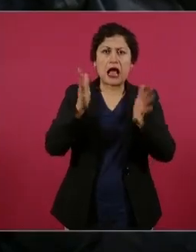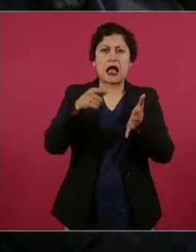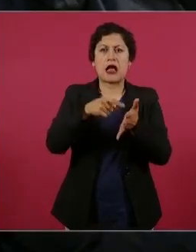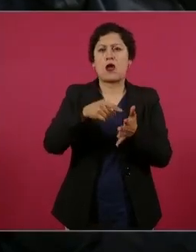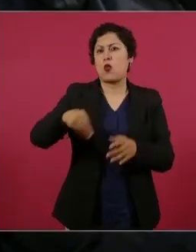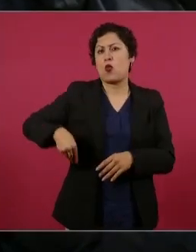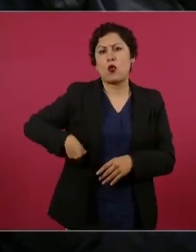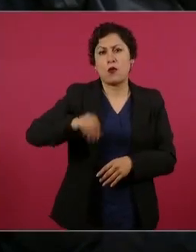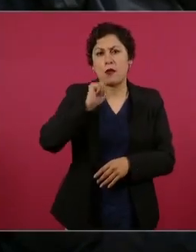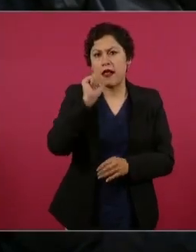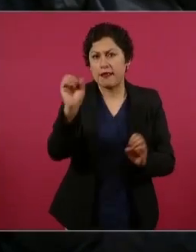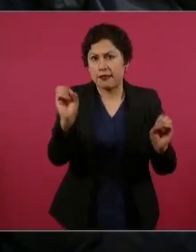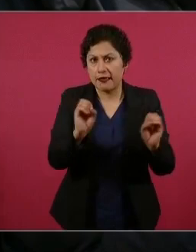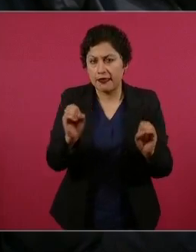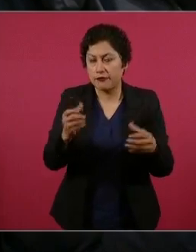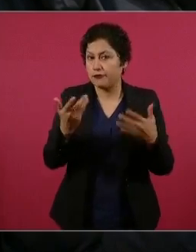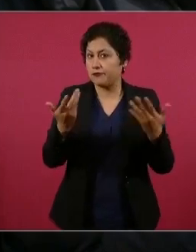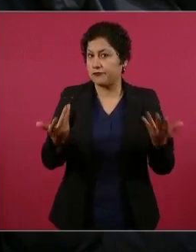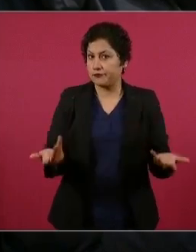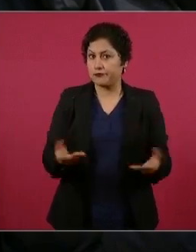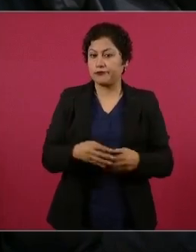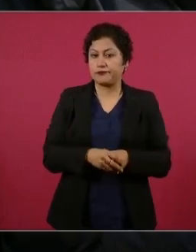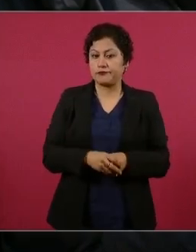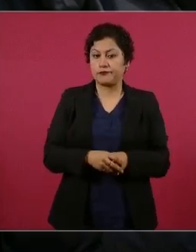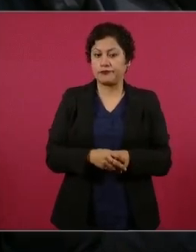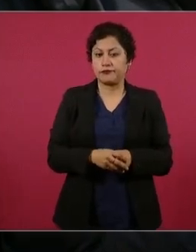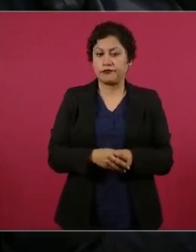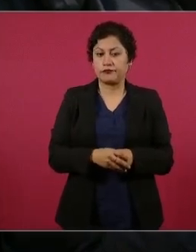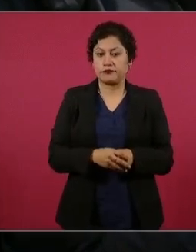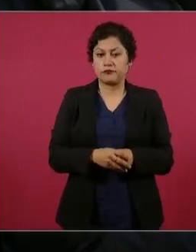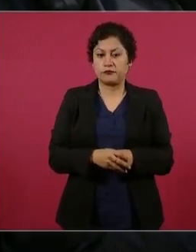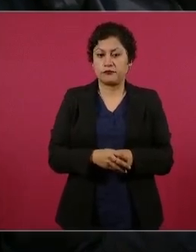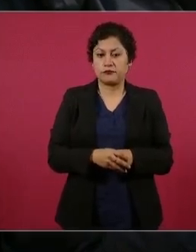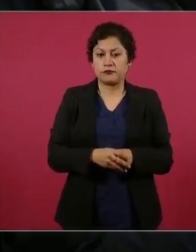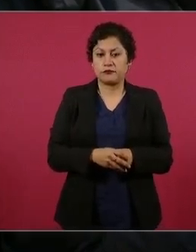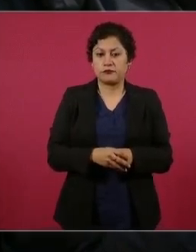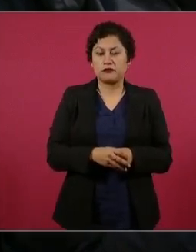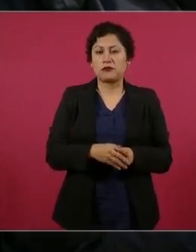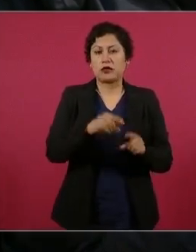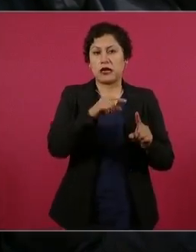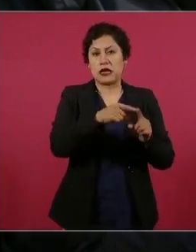culpabilidad. Entonces, él mandó unos